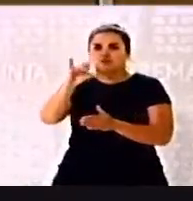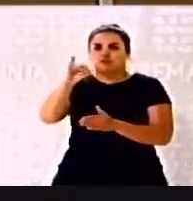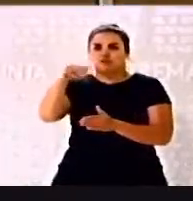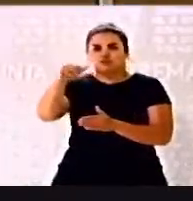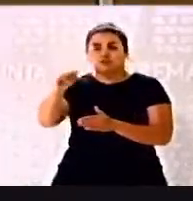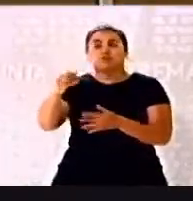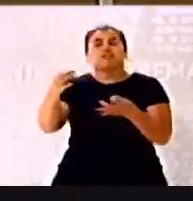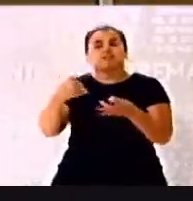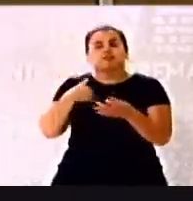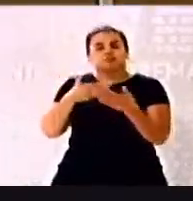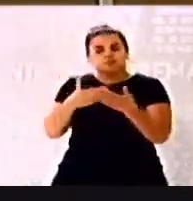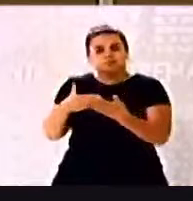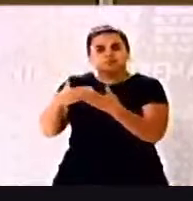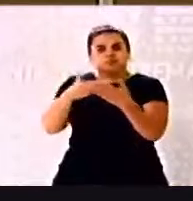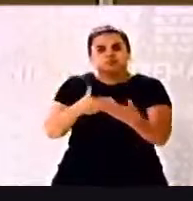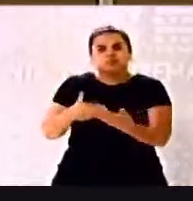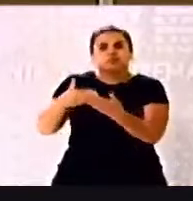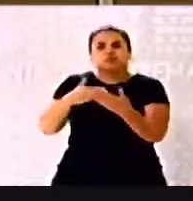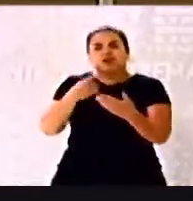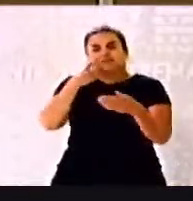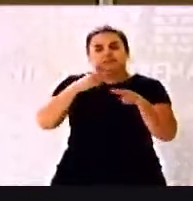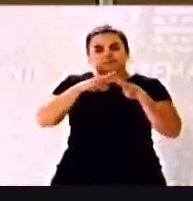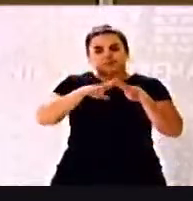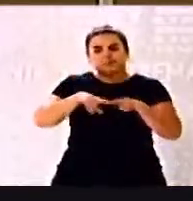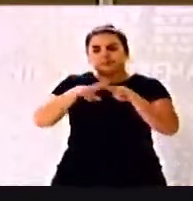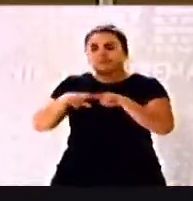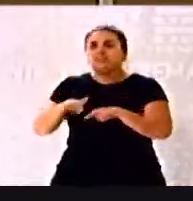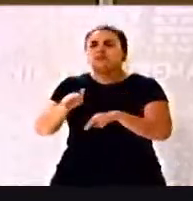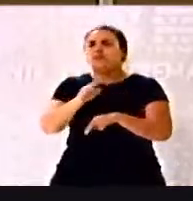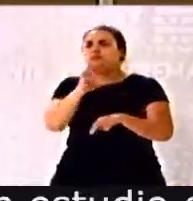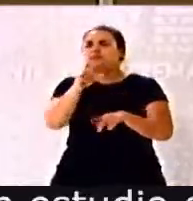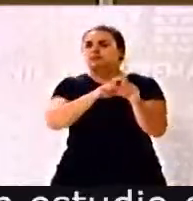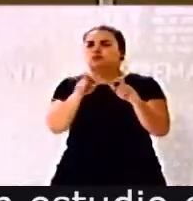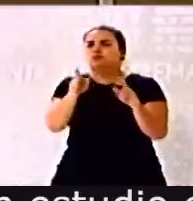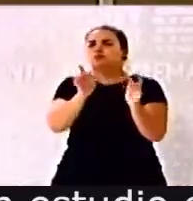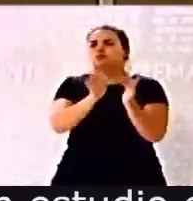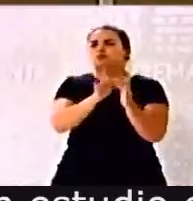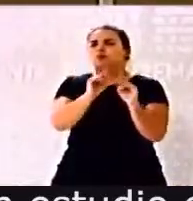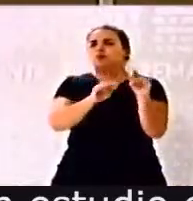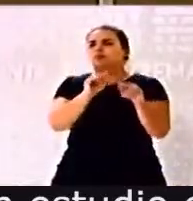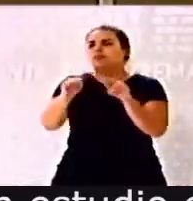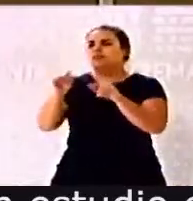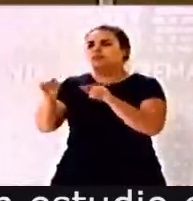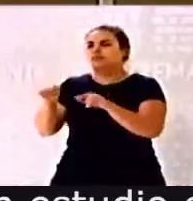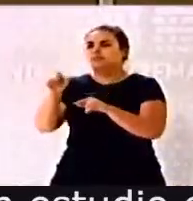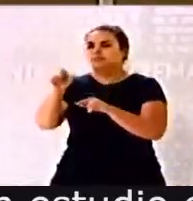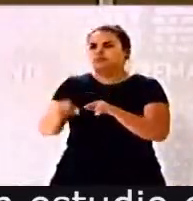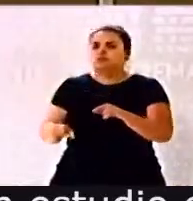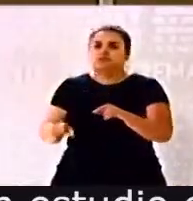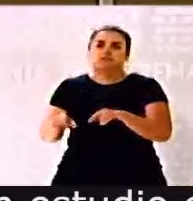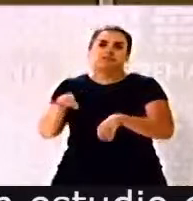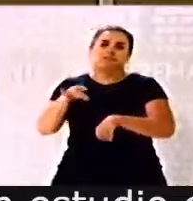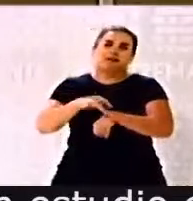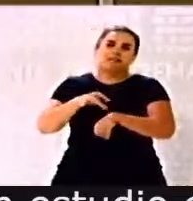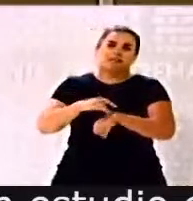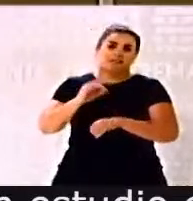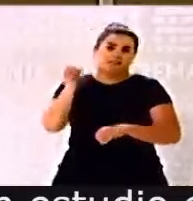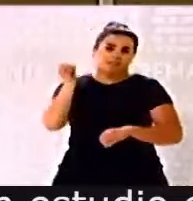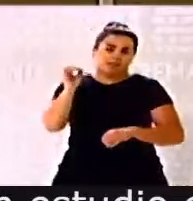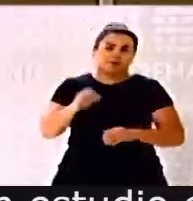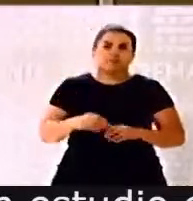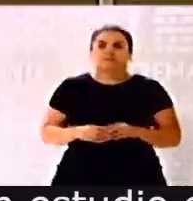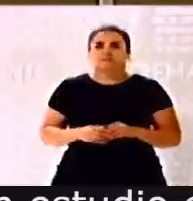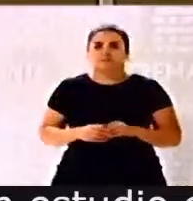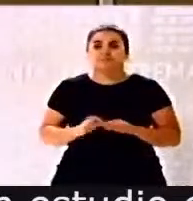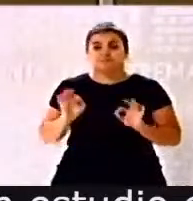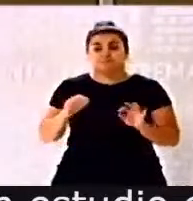hacemos un estudio prospectivo, es decir, ¿a cuántas personas ha podido contagiar el que suponemos que es paciente cero? Eso es